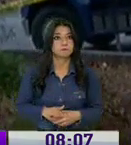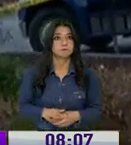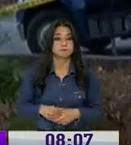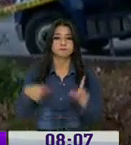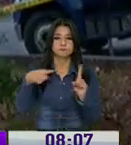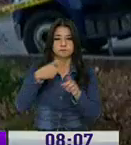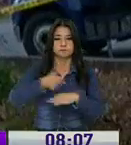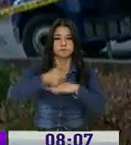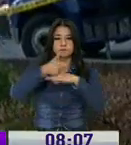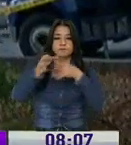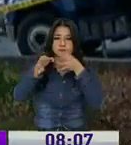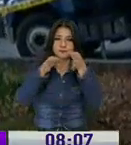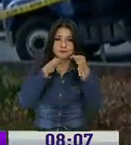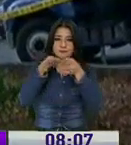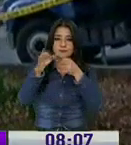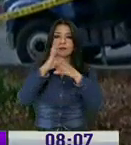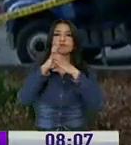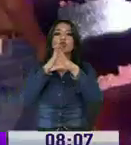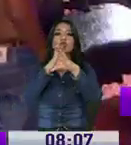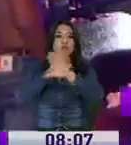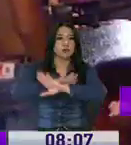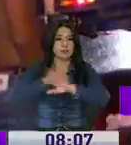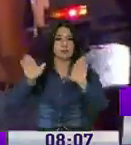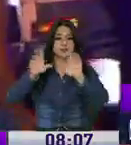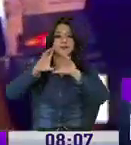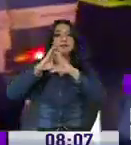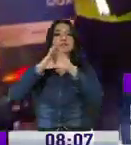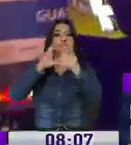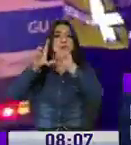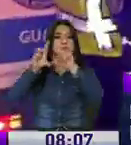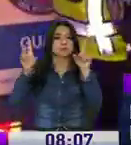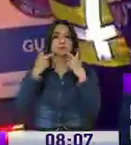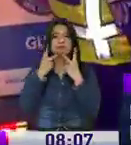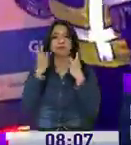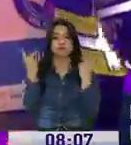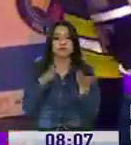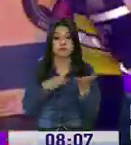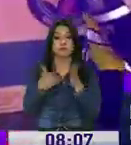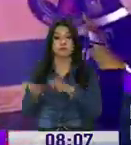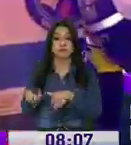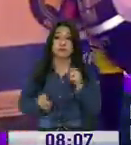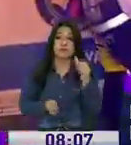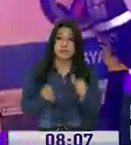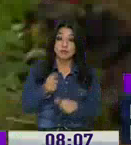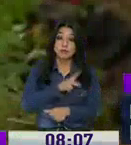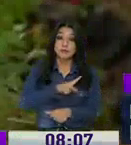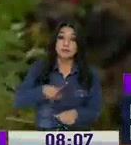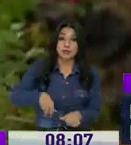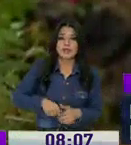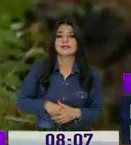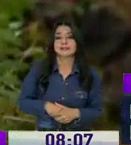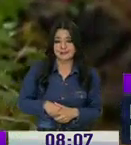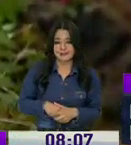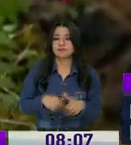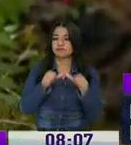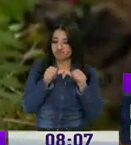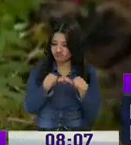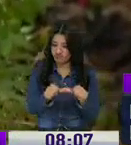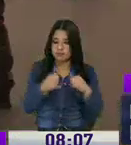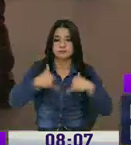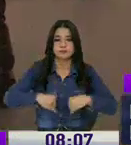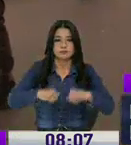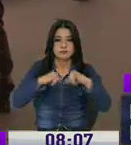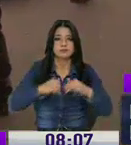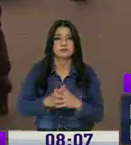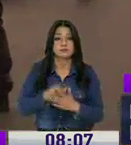se refirió únicamente al transporte público, que las cifras de personas fallecidas en vehículos particulares están aún consolidando.